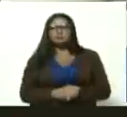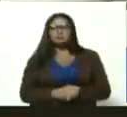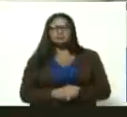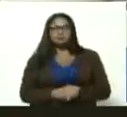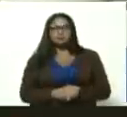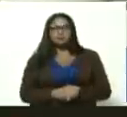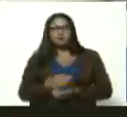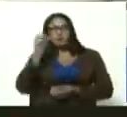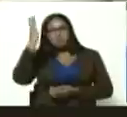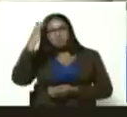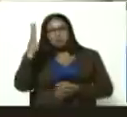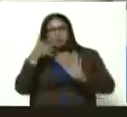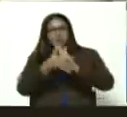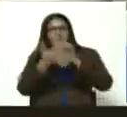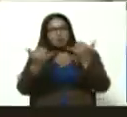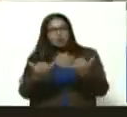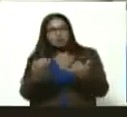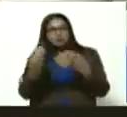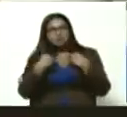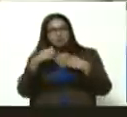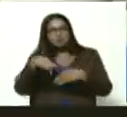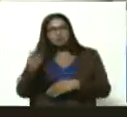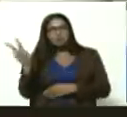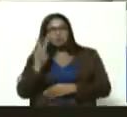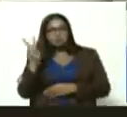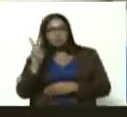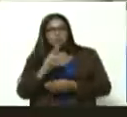es un genio porque lo que está ocurriendo aquí en venezuela